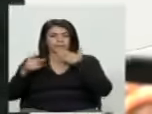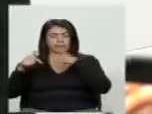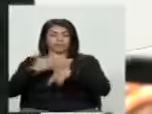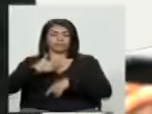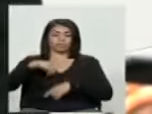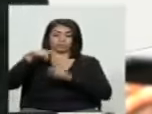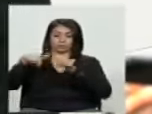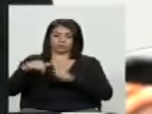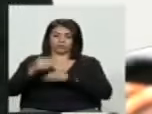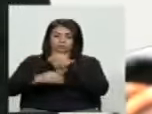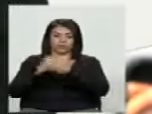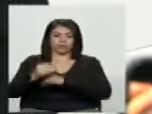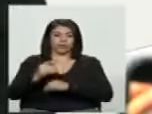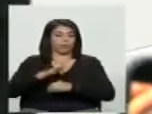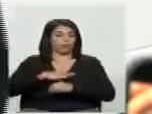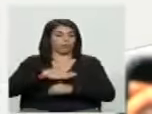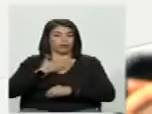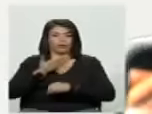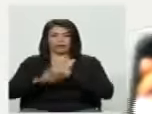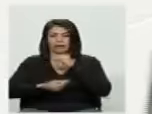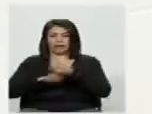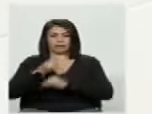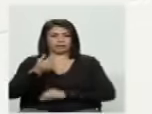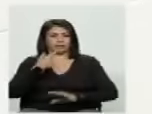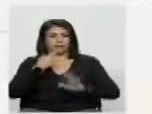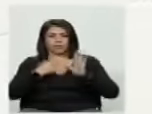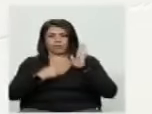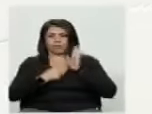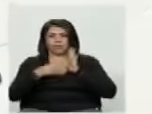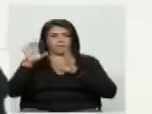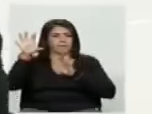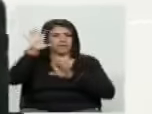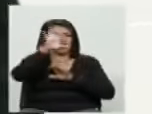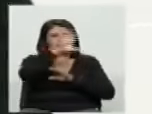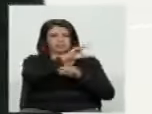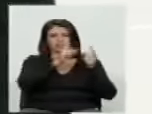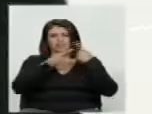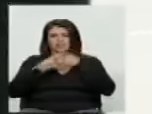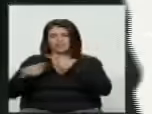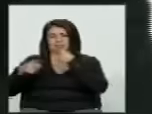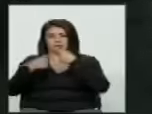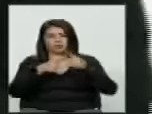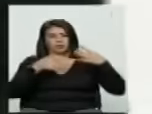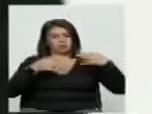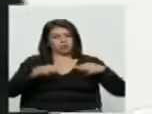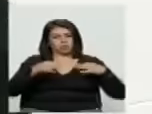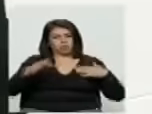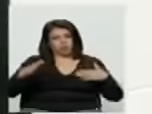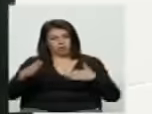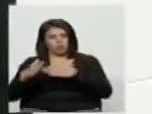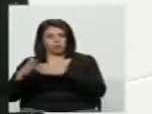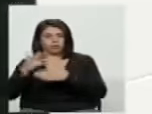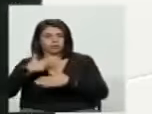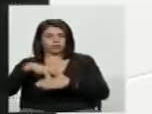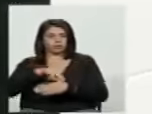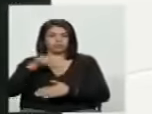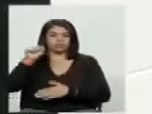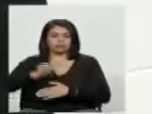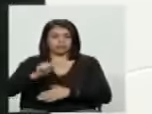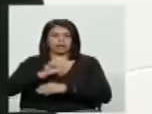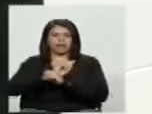pidiéndonos lo que ellos son incapaces de cumplir en sus países. Es normal que vayan contra nosotros, porque